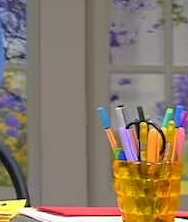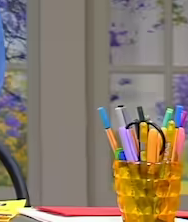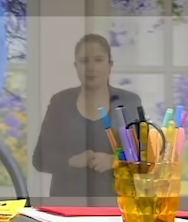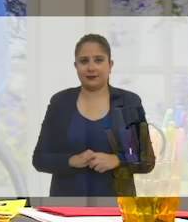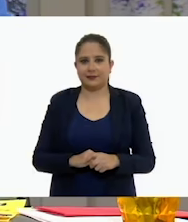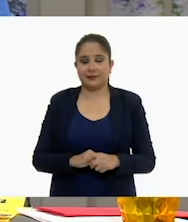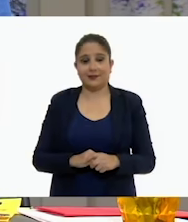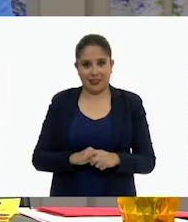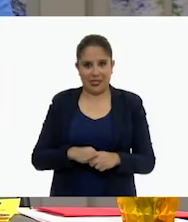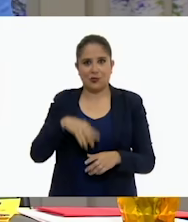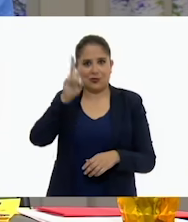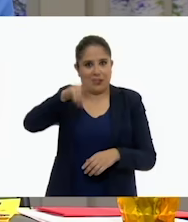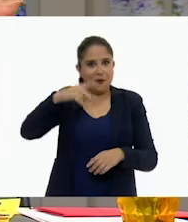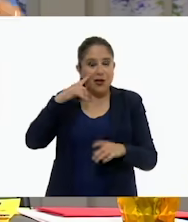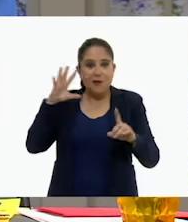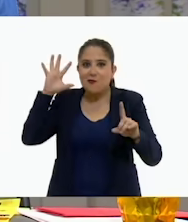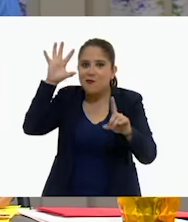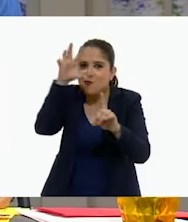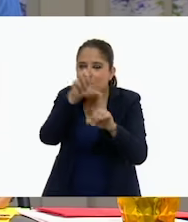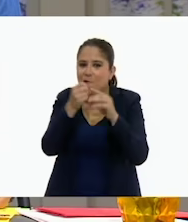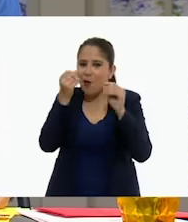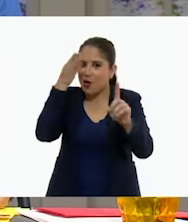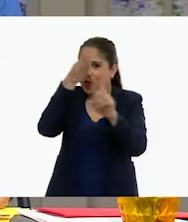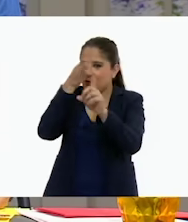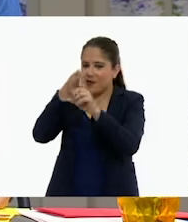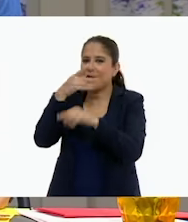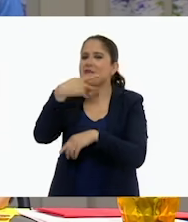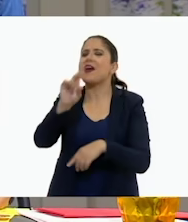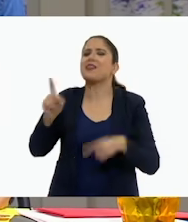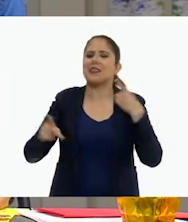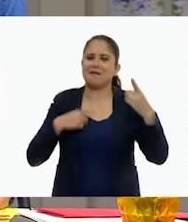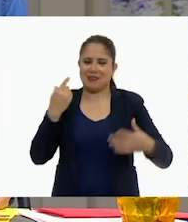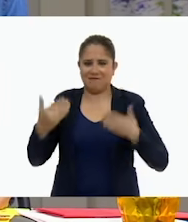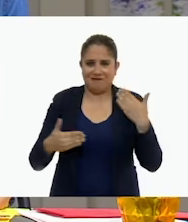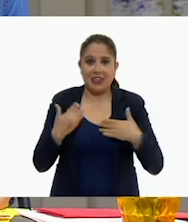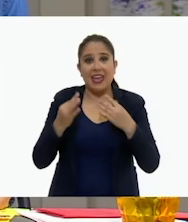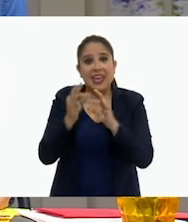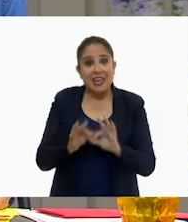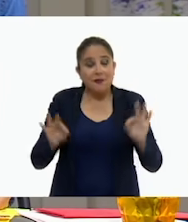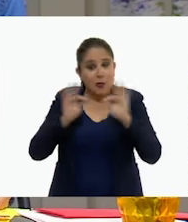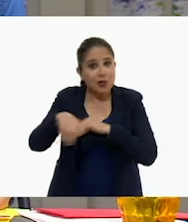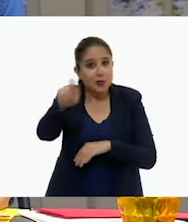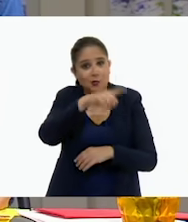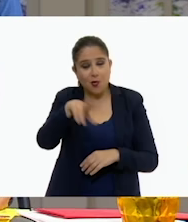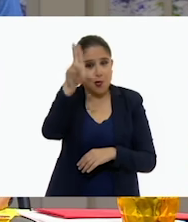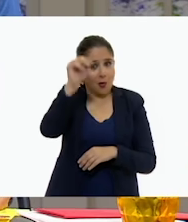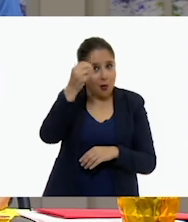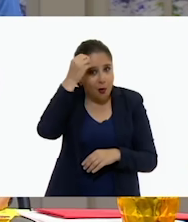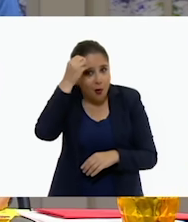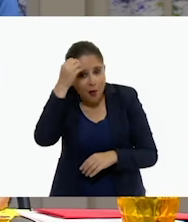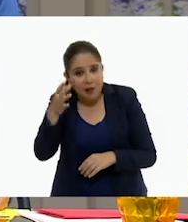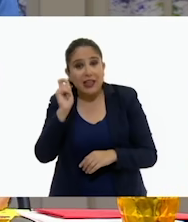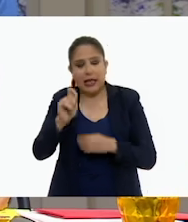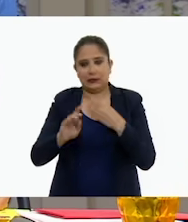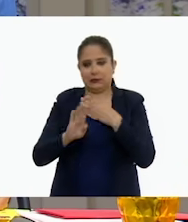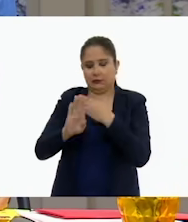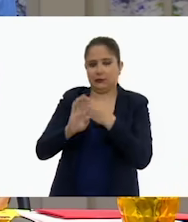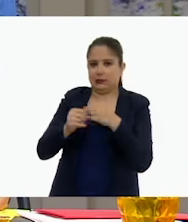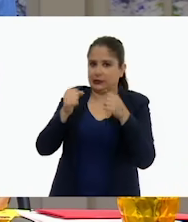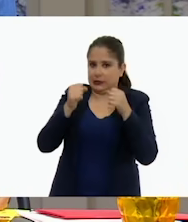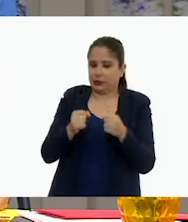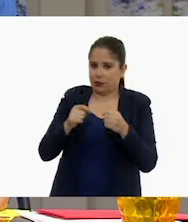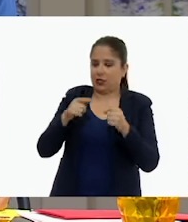¡Todo un reto, pero es muy divertido! Es muy importante que no olviden tomar en cuenta las medidas de seguridad